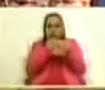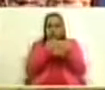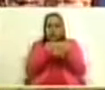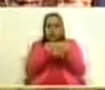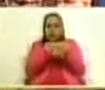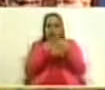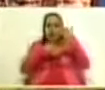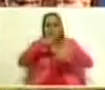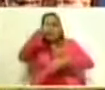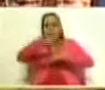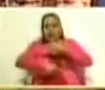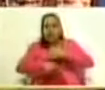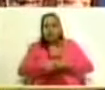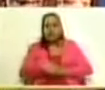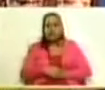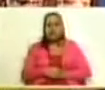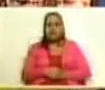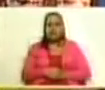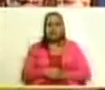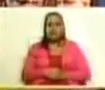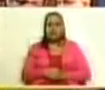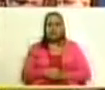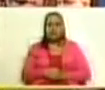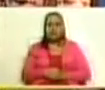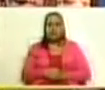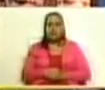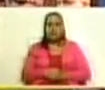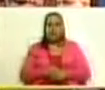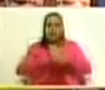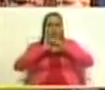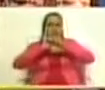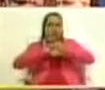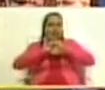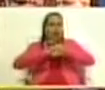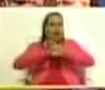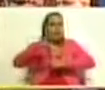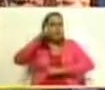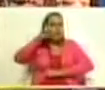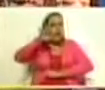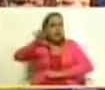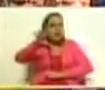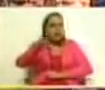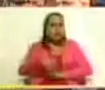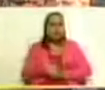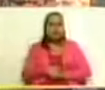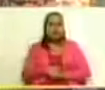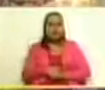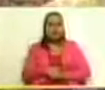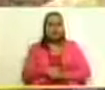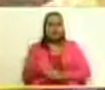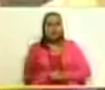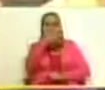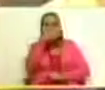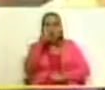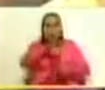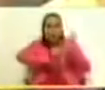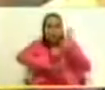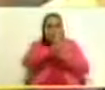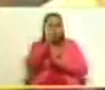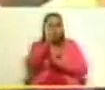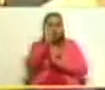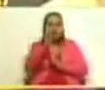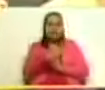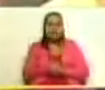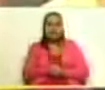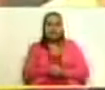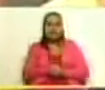un plan para consolidar a nuestro país en la prosperidad, en el